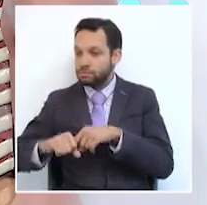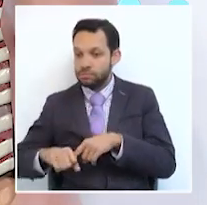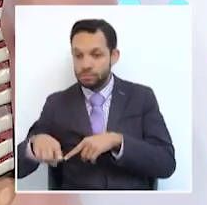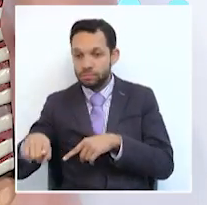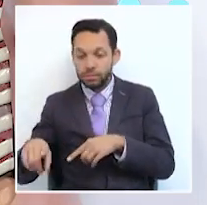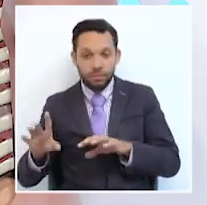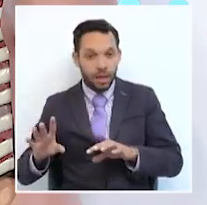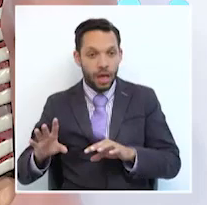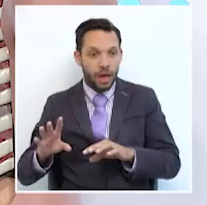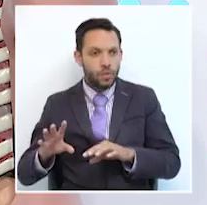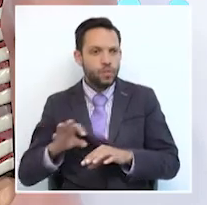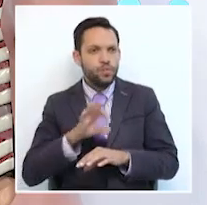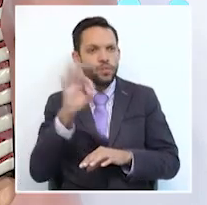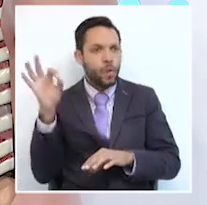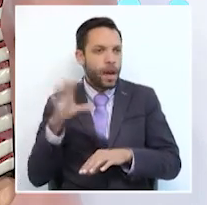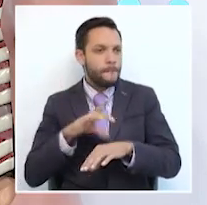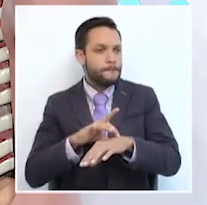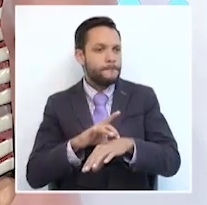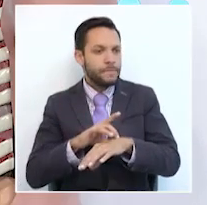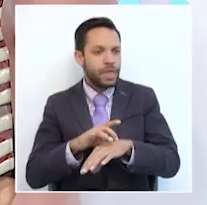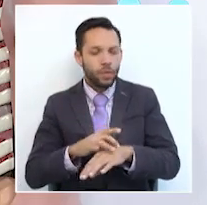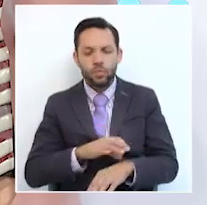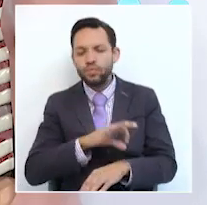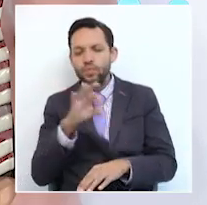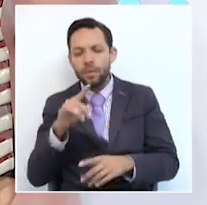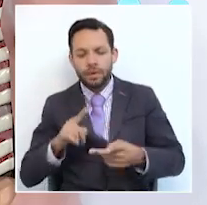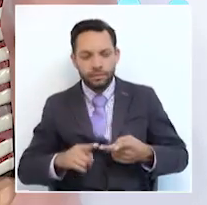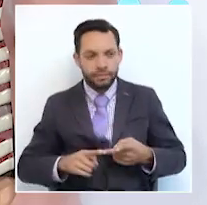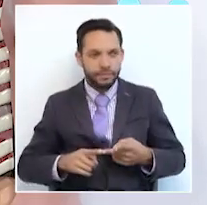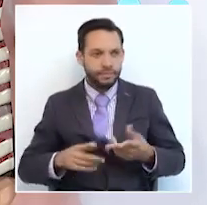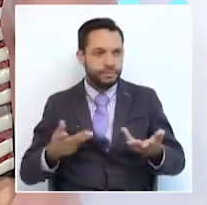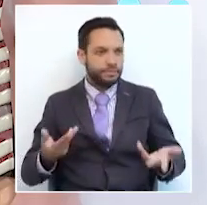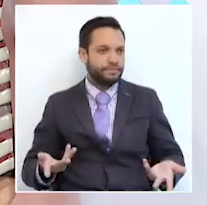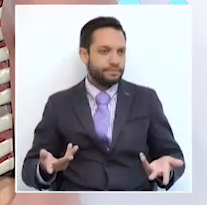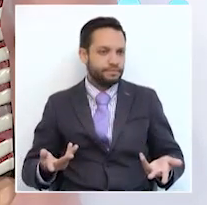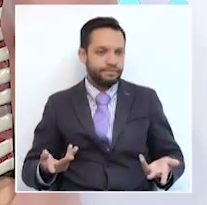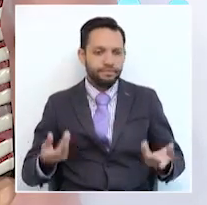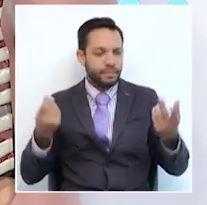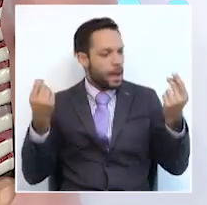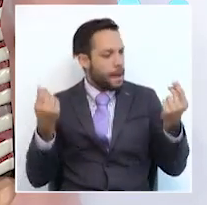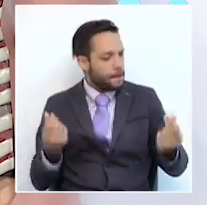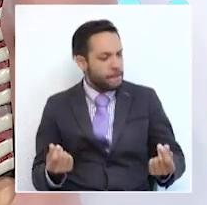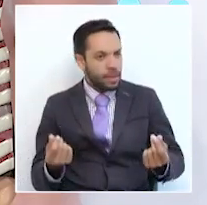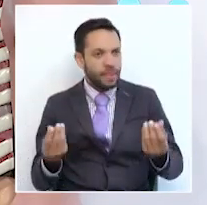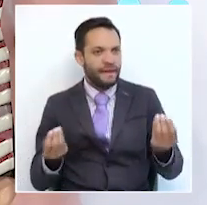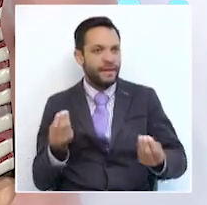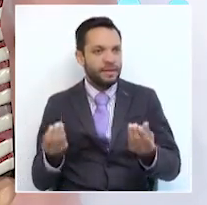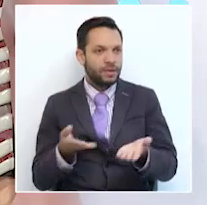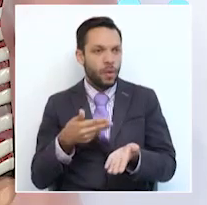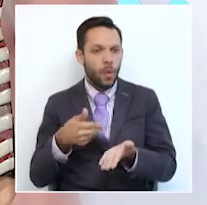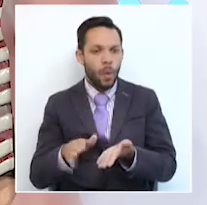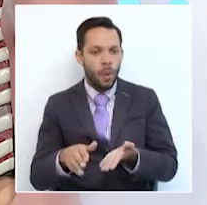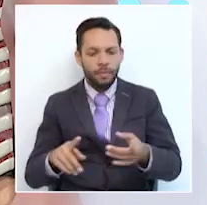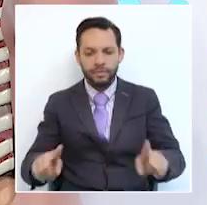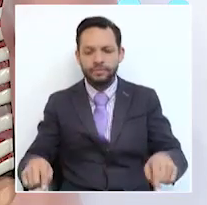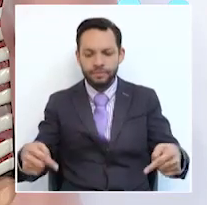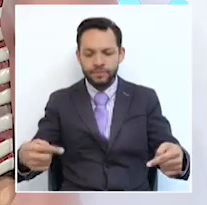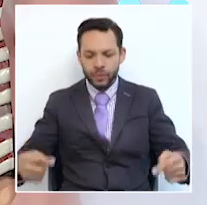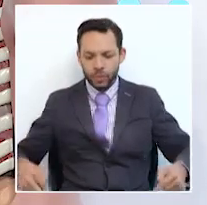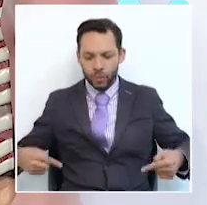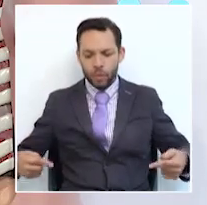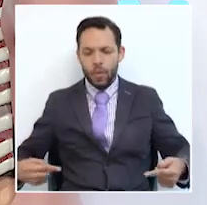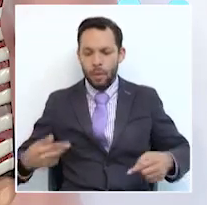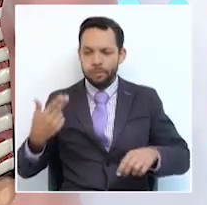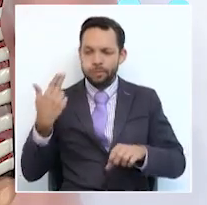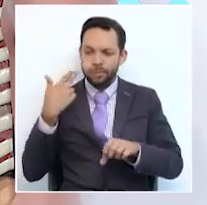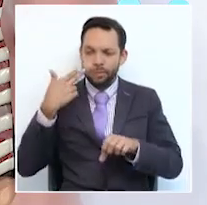ambulancia la plata está para las tartas las tienen para las llantas del carro para el aceite la tiene para